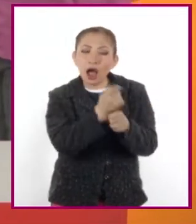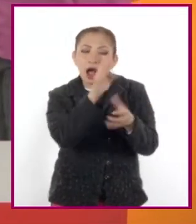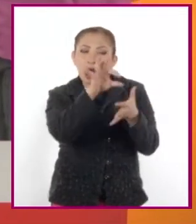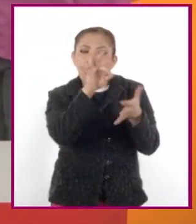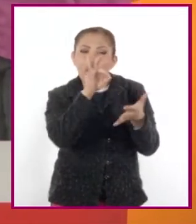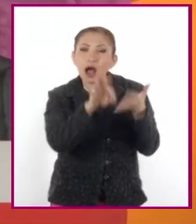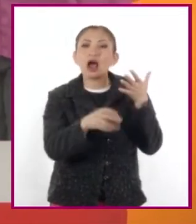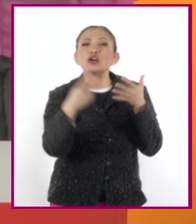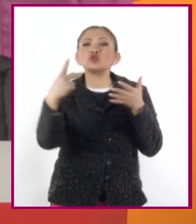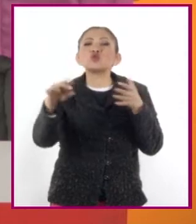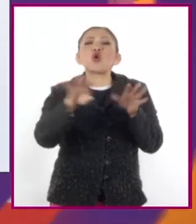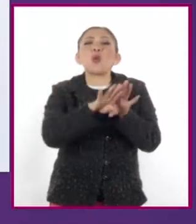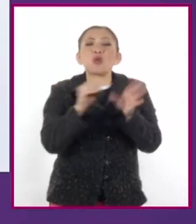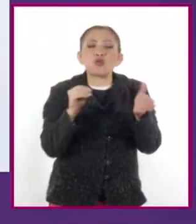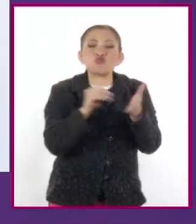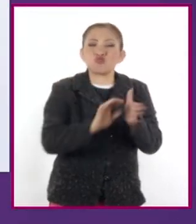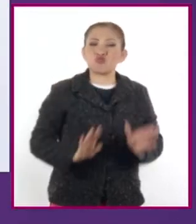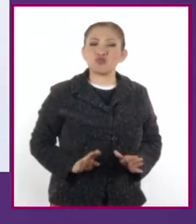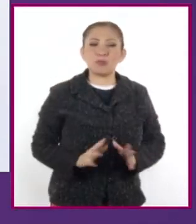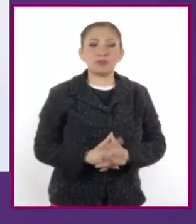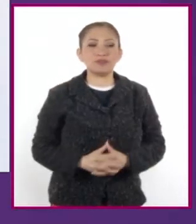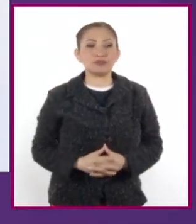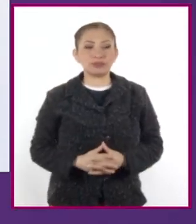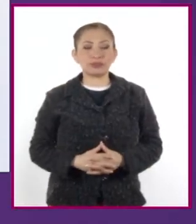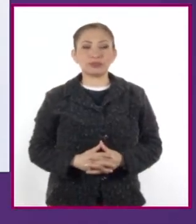sus recursos de estilo.